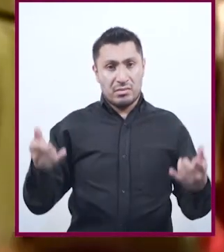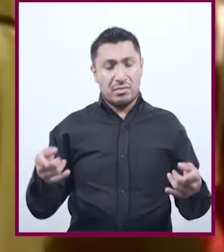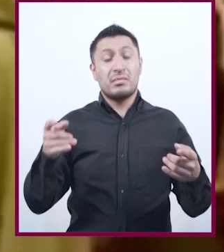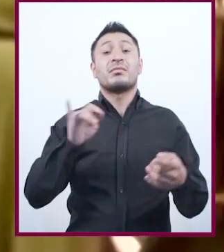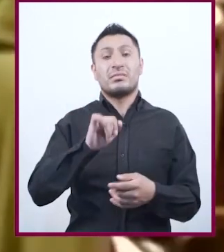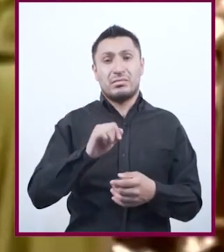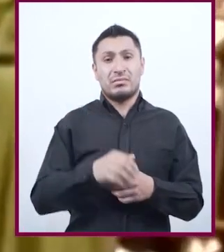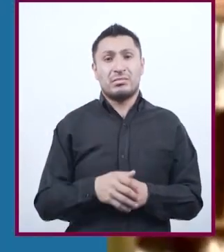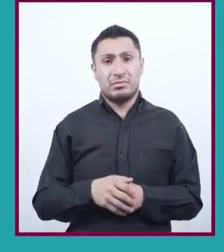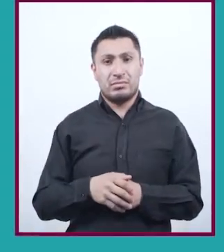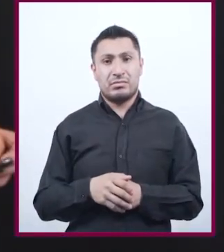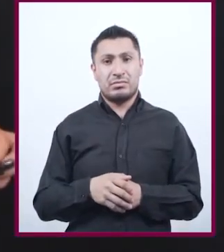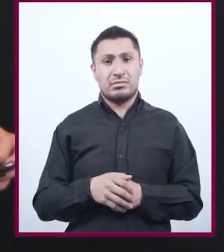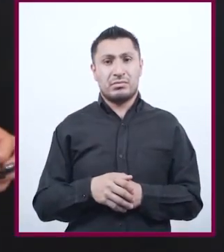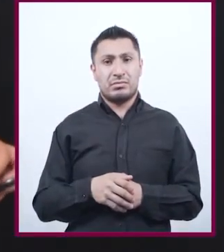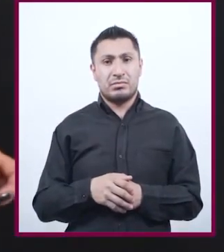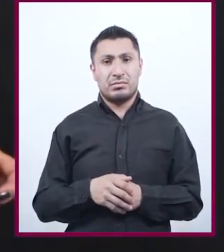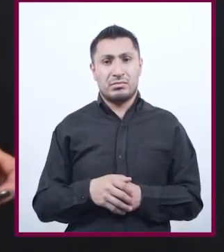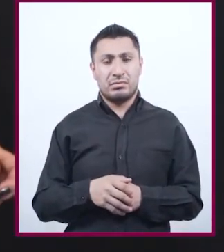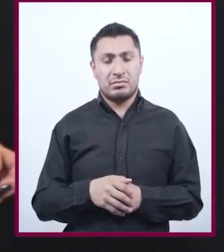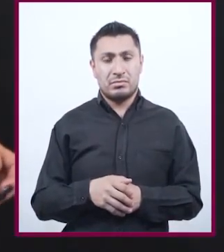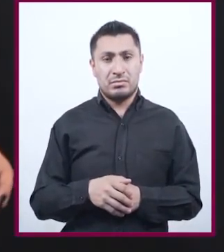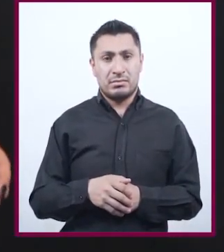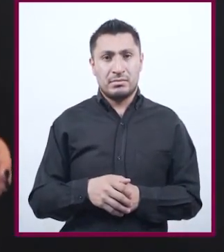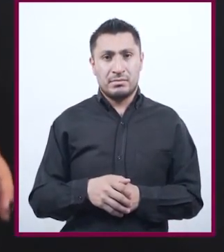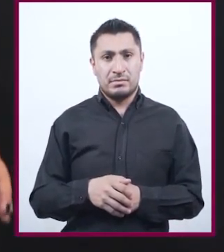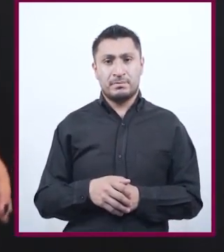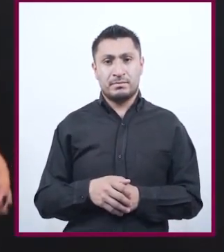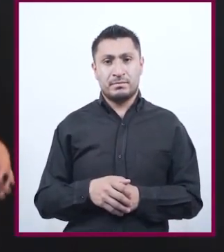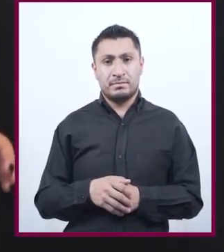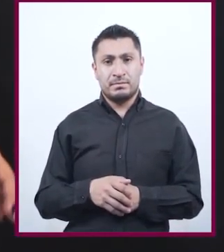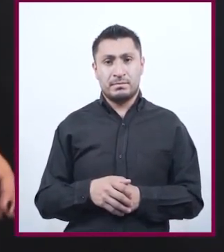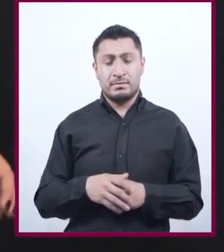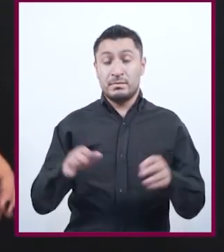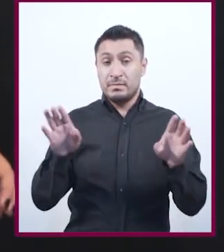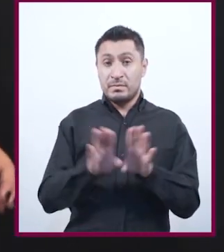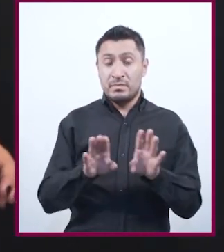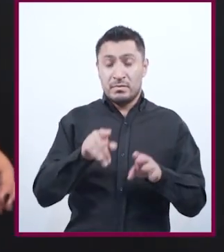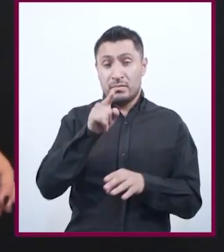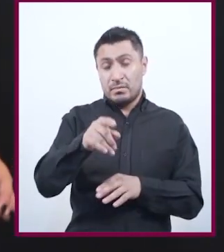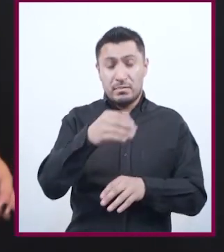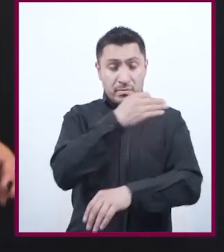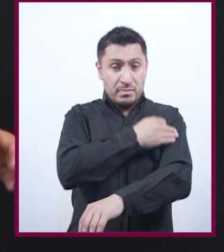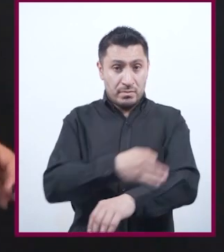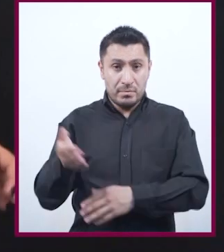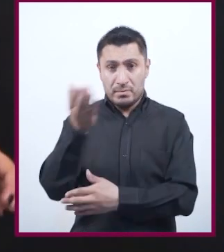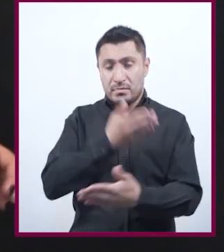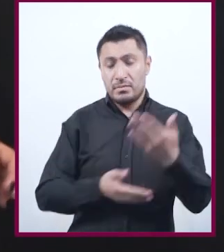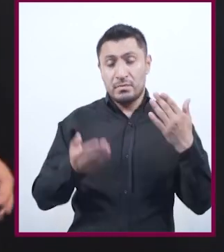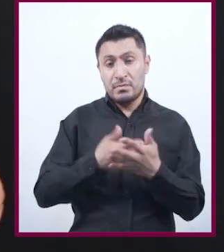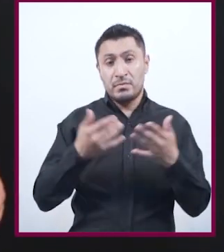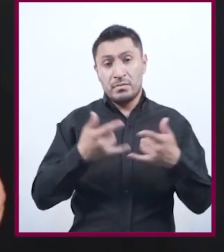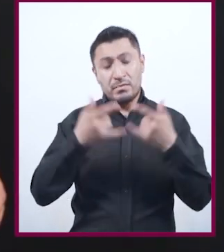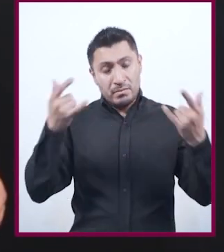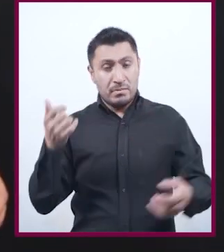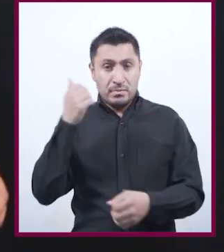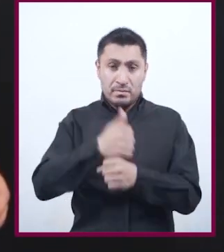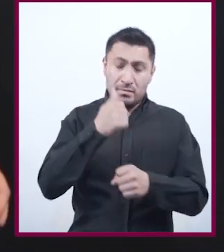histórica. ¿Cómo de que no? Como cuando tu familia te comparte una anécdota de sus abuelos o de las travesuras que hacía de